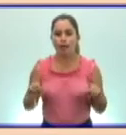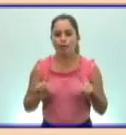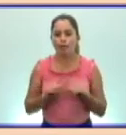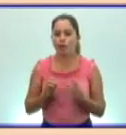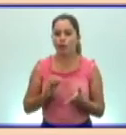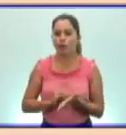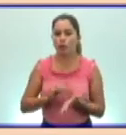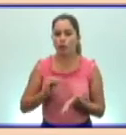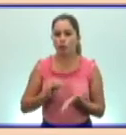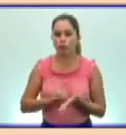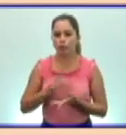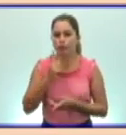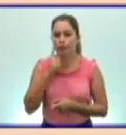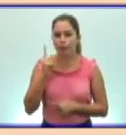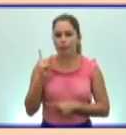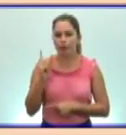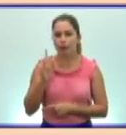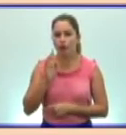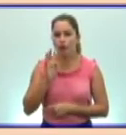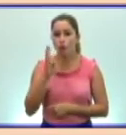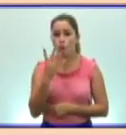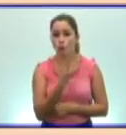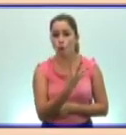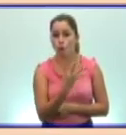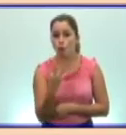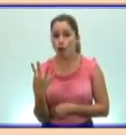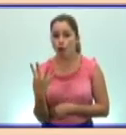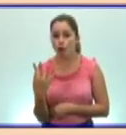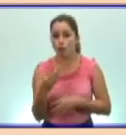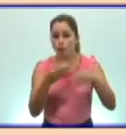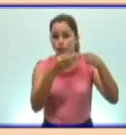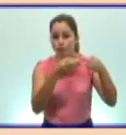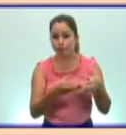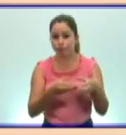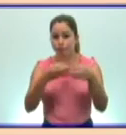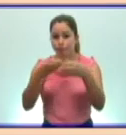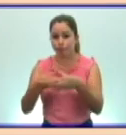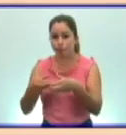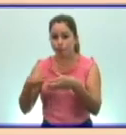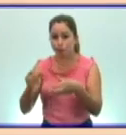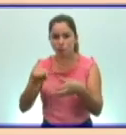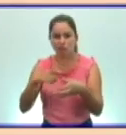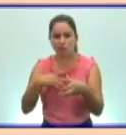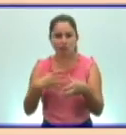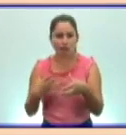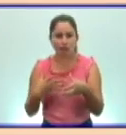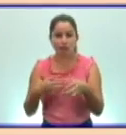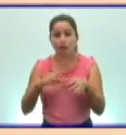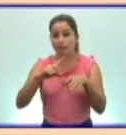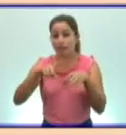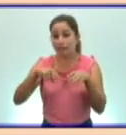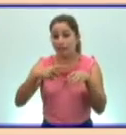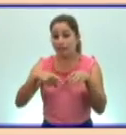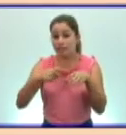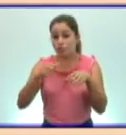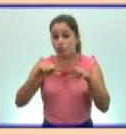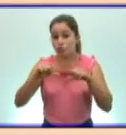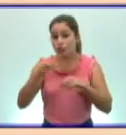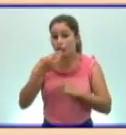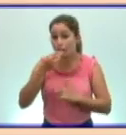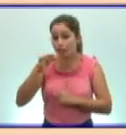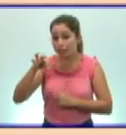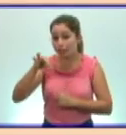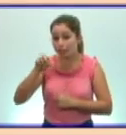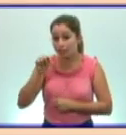ofrecen cuatro recipientes con disoluciones de esta sal, es decir, de permanganato de potasio. Observen